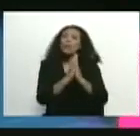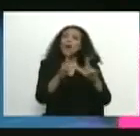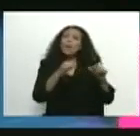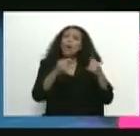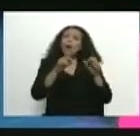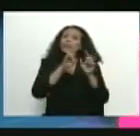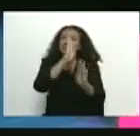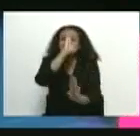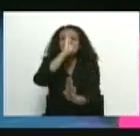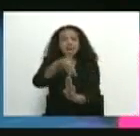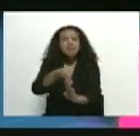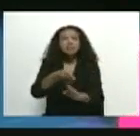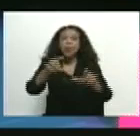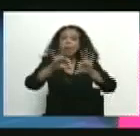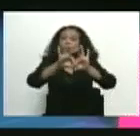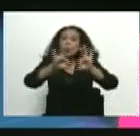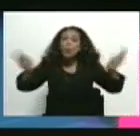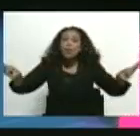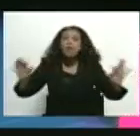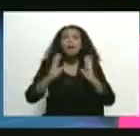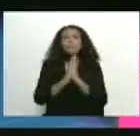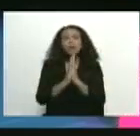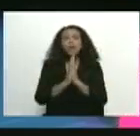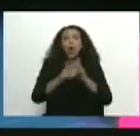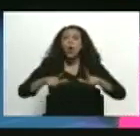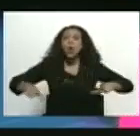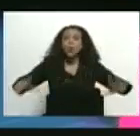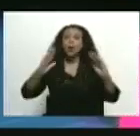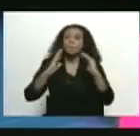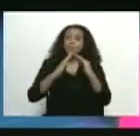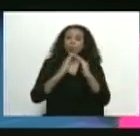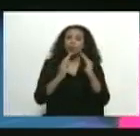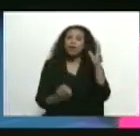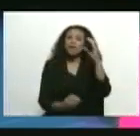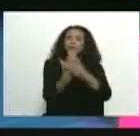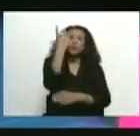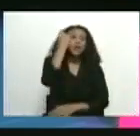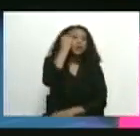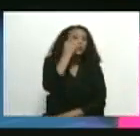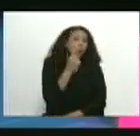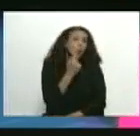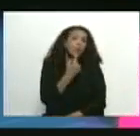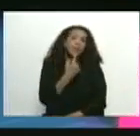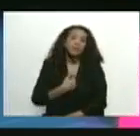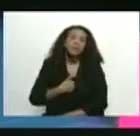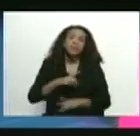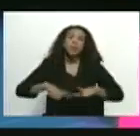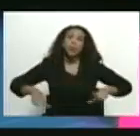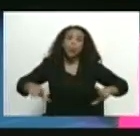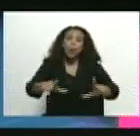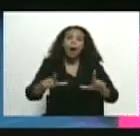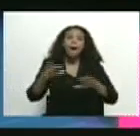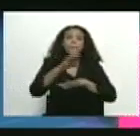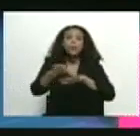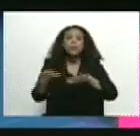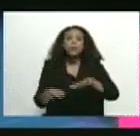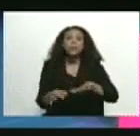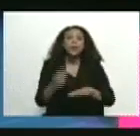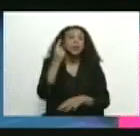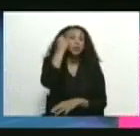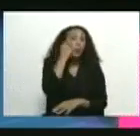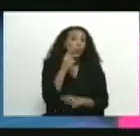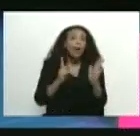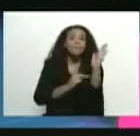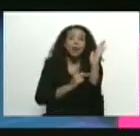del servicio de gas directo por tubería en el conjunto residencial Funda Sucre, como le menciono, esto es en este municipio, municipio Sucre,